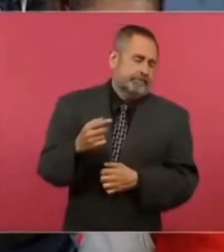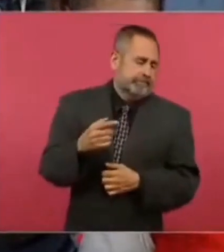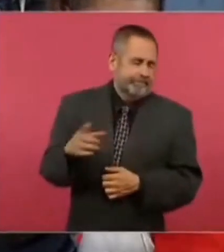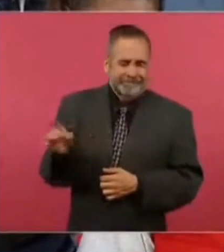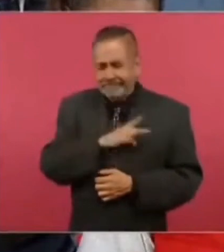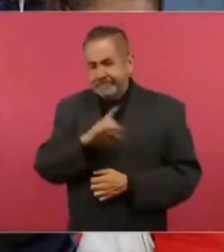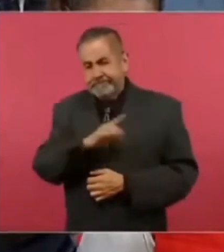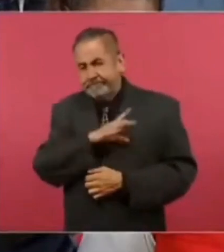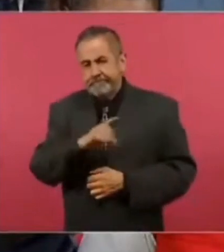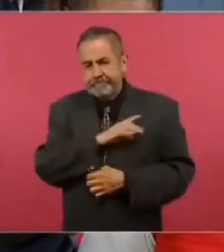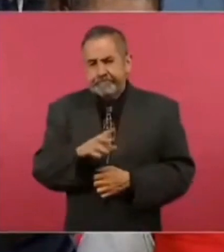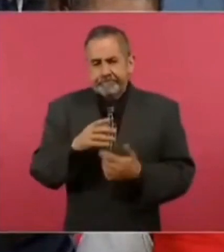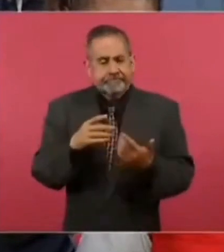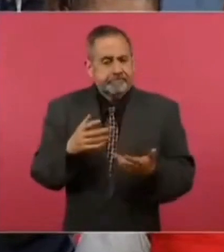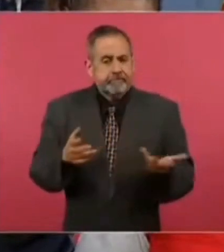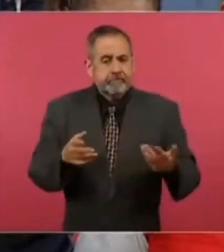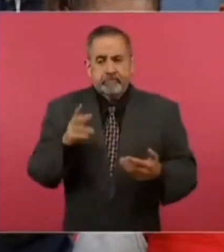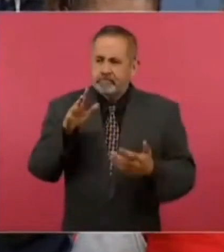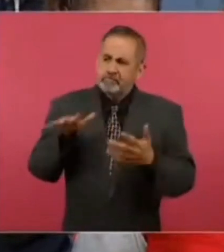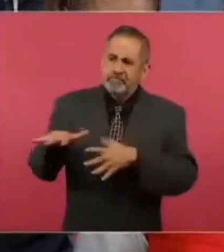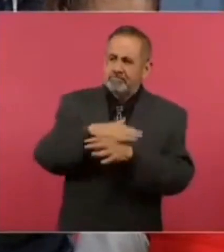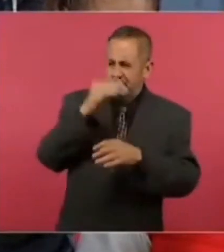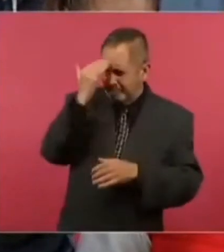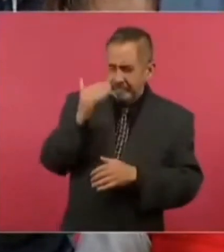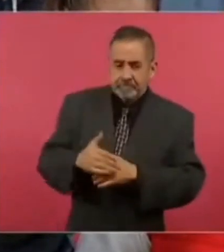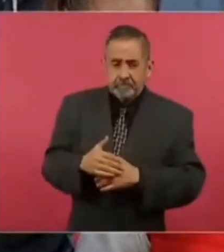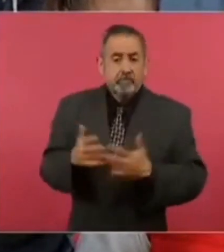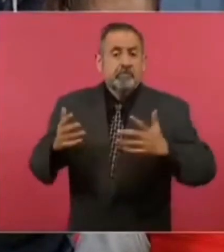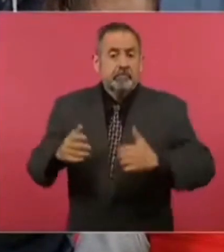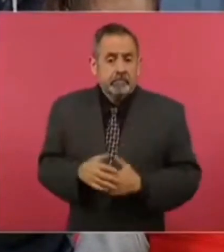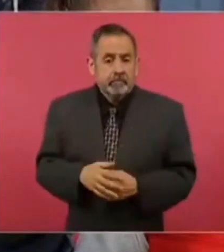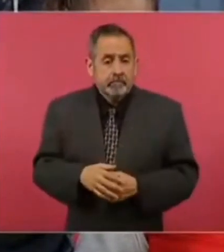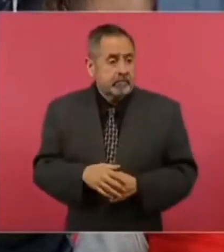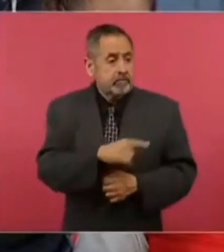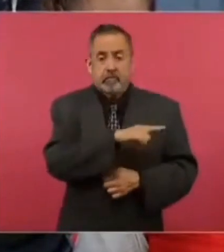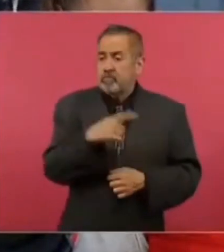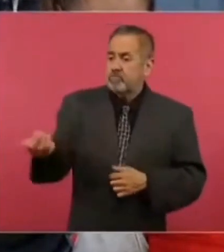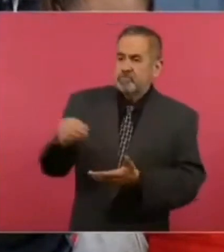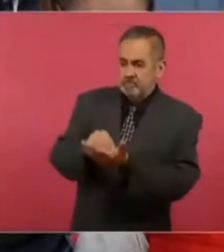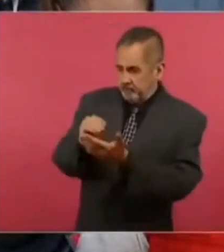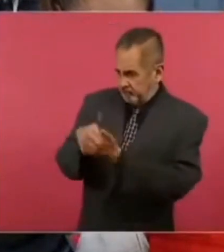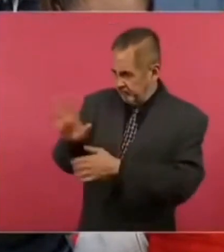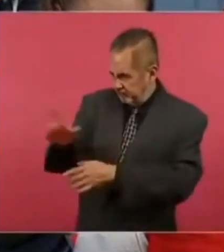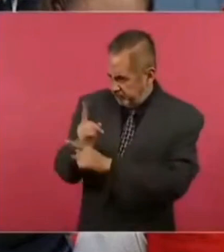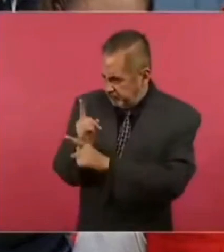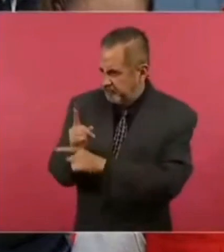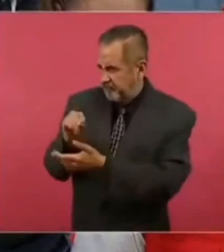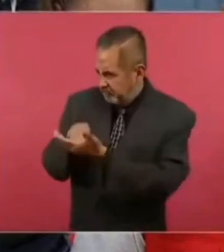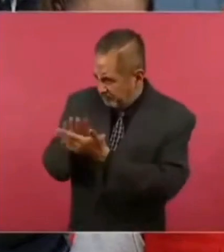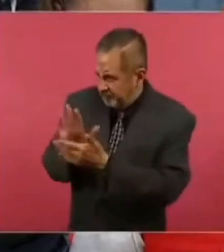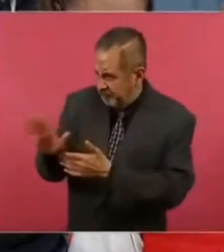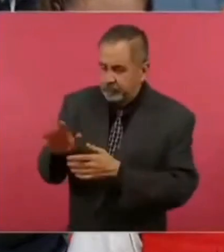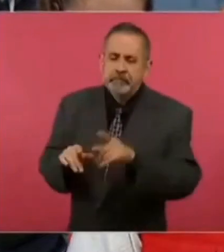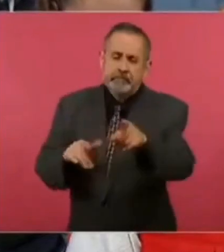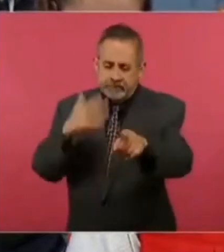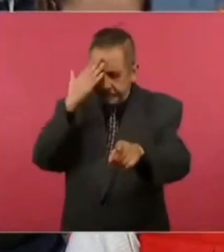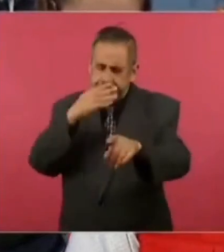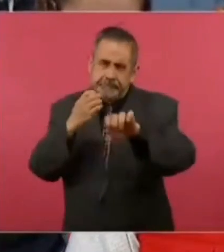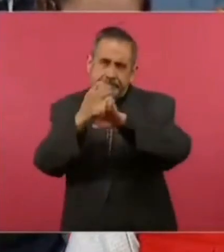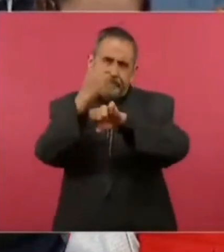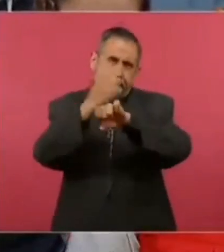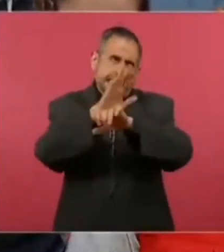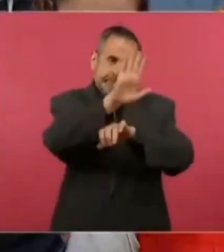en fin, todo un escenario muy terrible y desafortunadamente lo siguen amedrentando. Yo sé que todos estos casos finalmente quedan en los